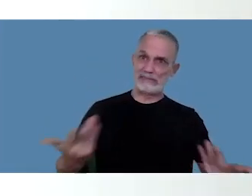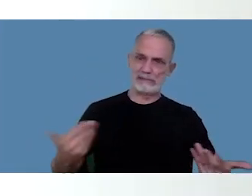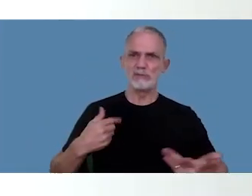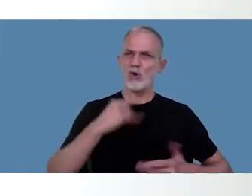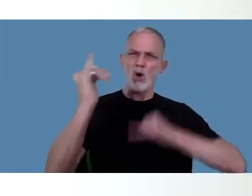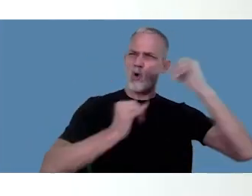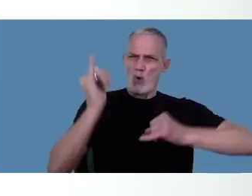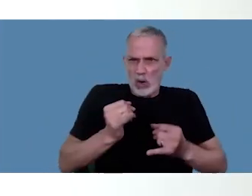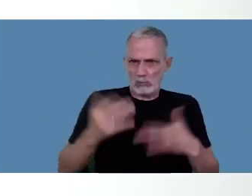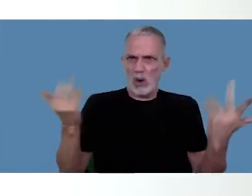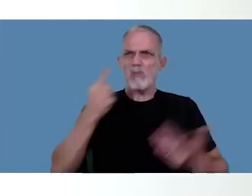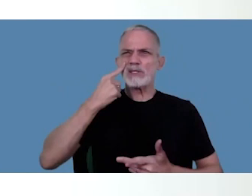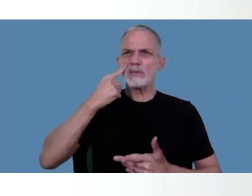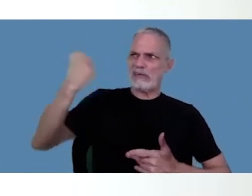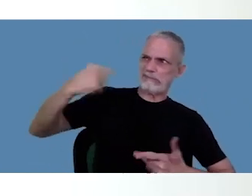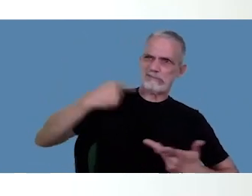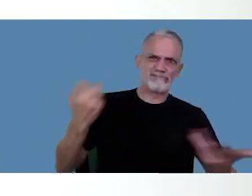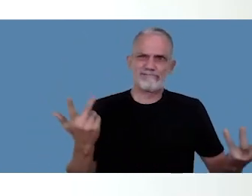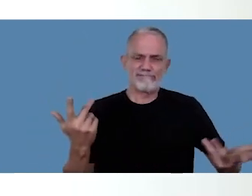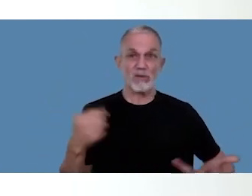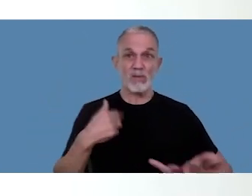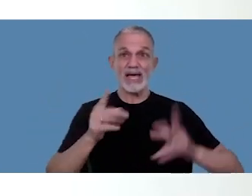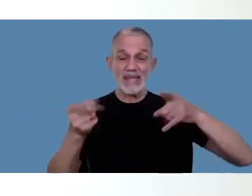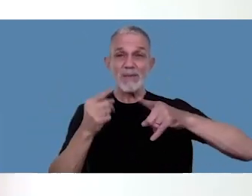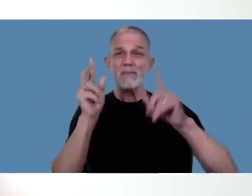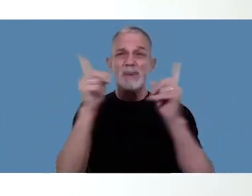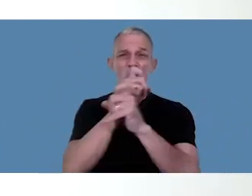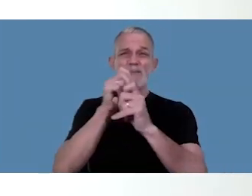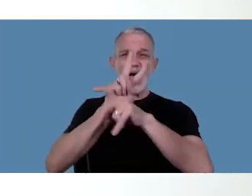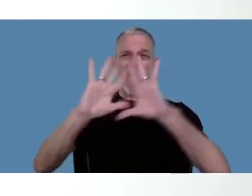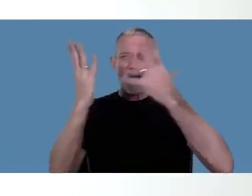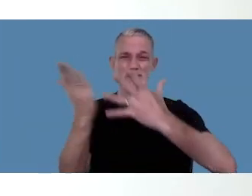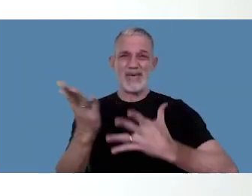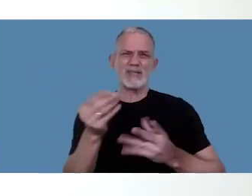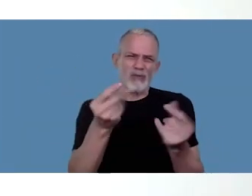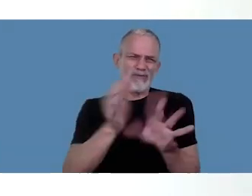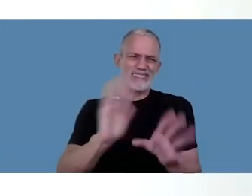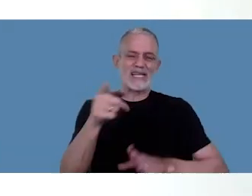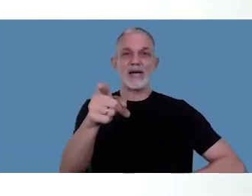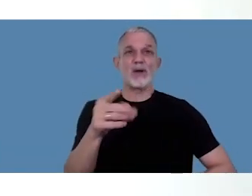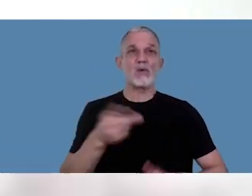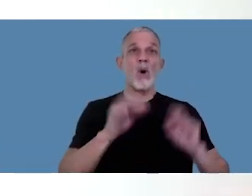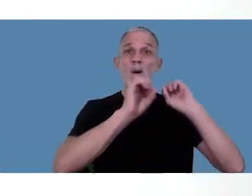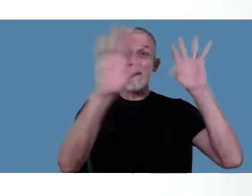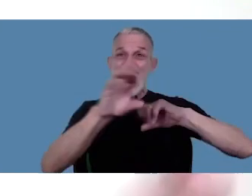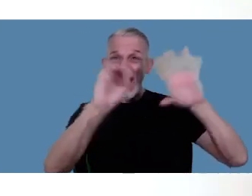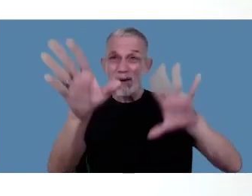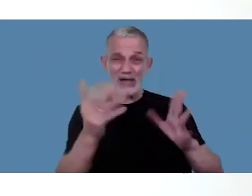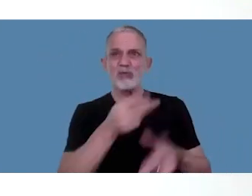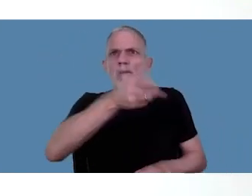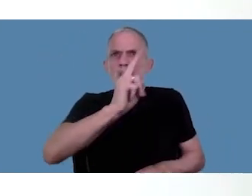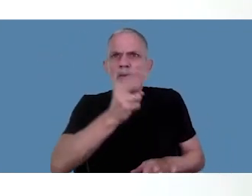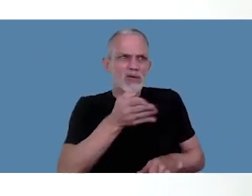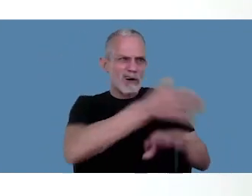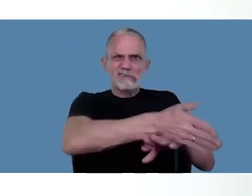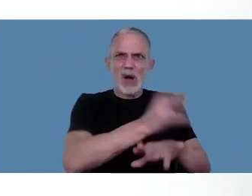de lo que sea, de temáticas ambientales, hasta incluso casi termino presa por entrar al basural municipal porque está prohibido, nadie puede